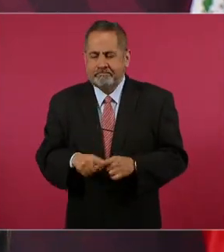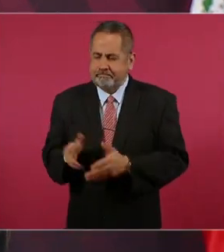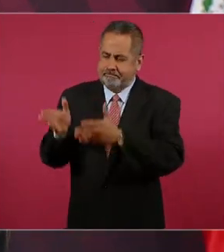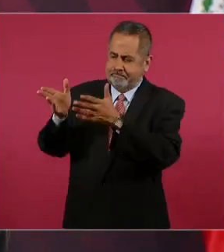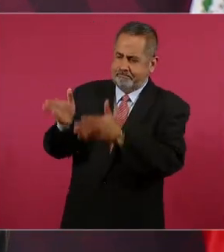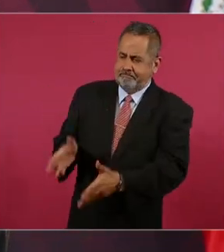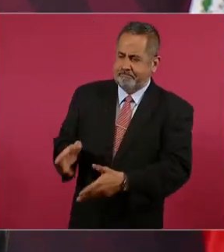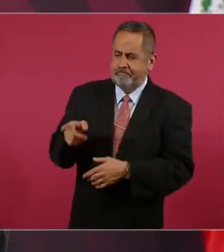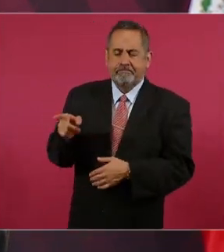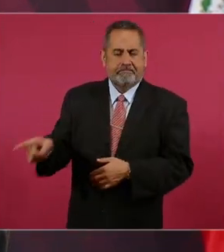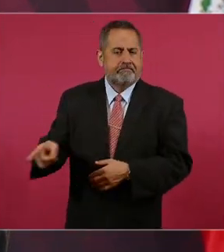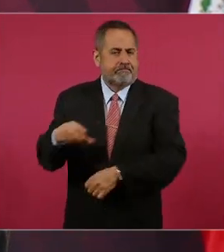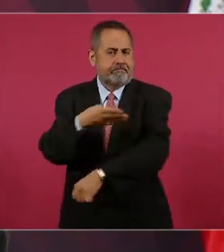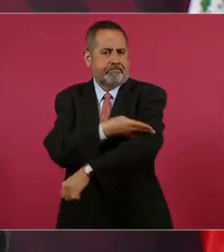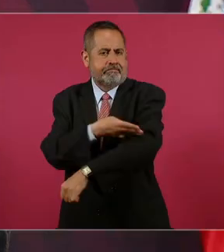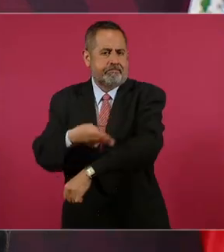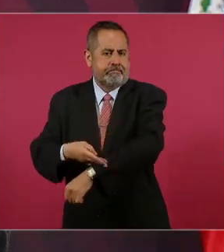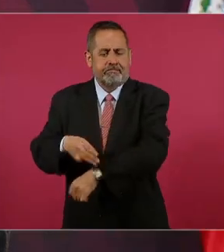Francisco I. Madero.